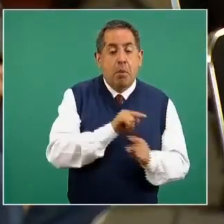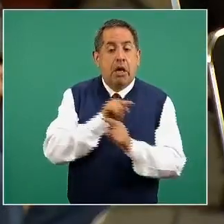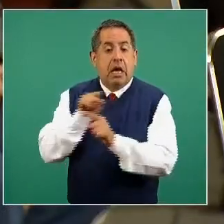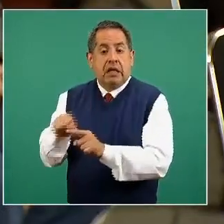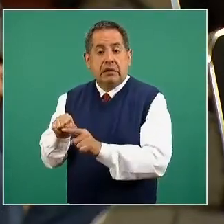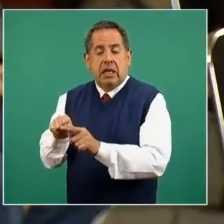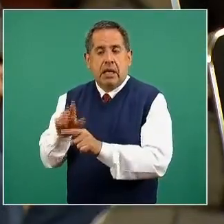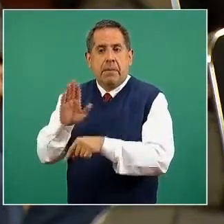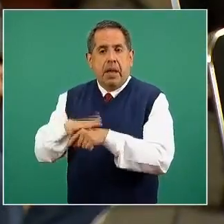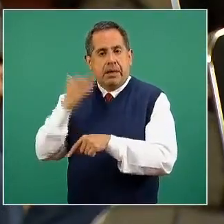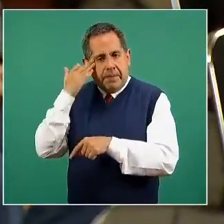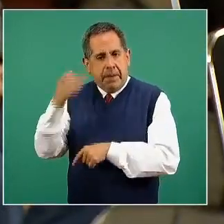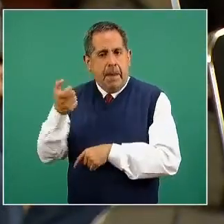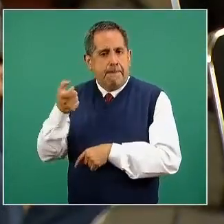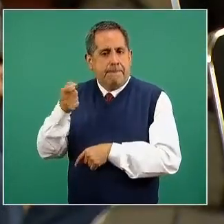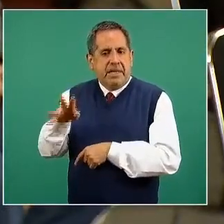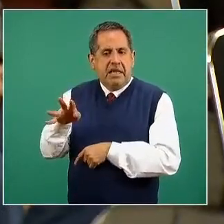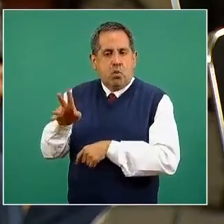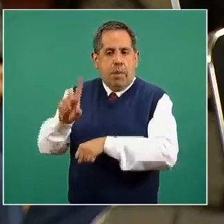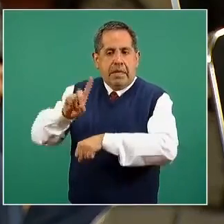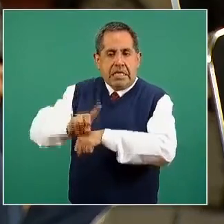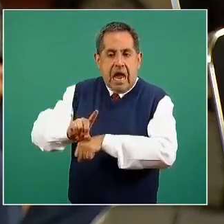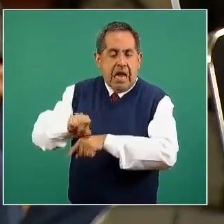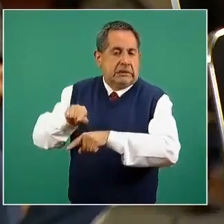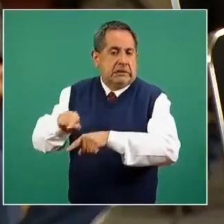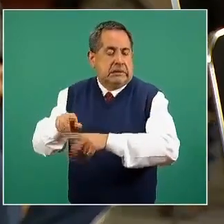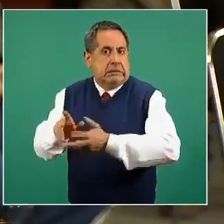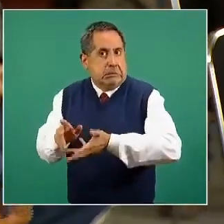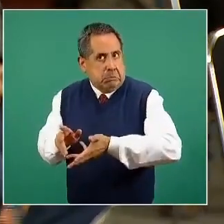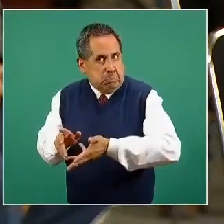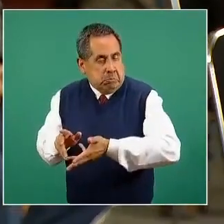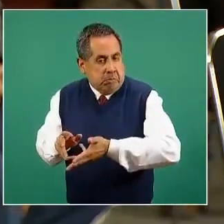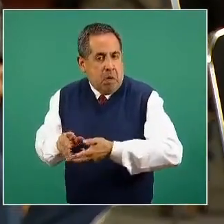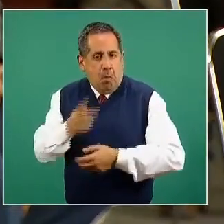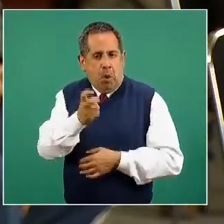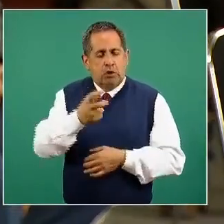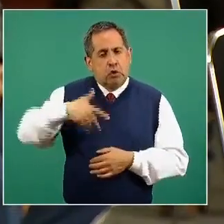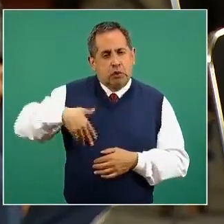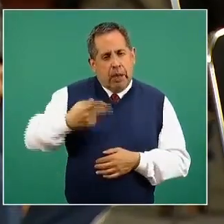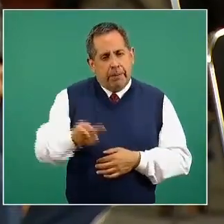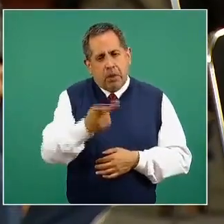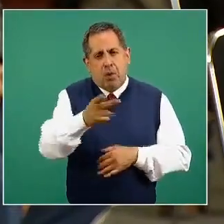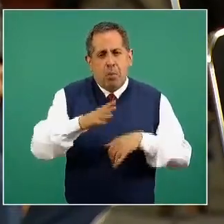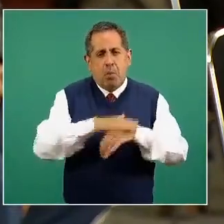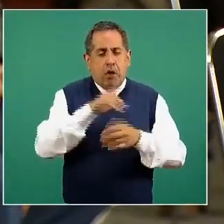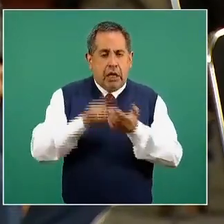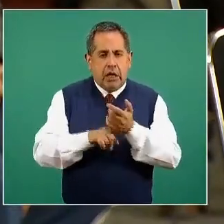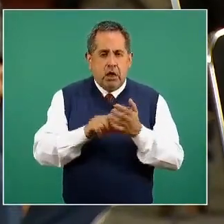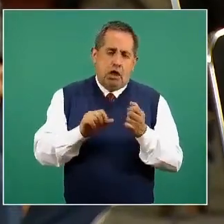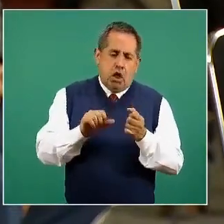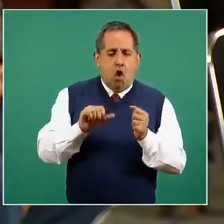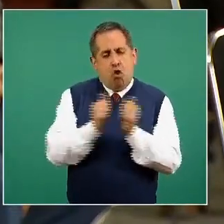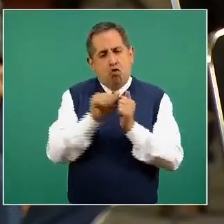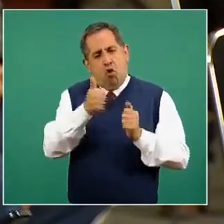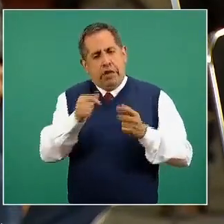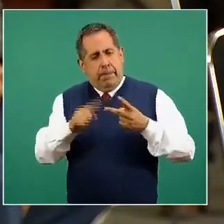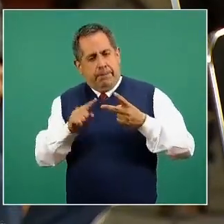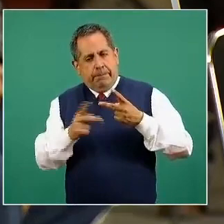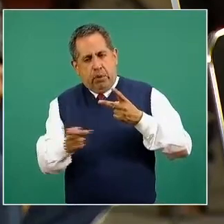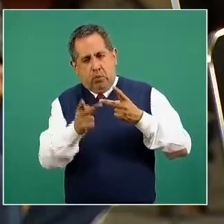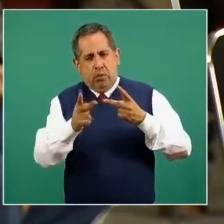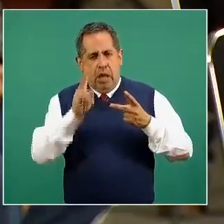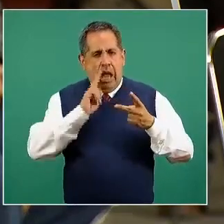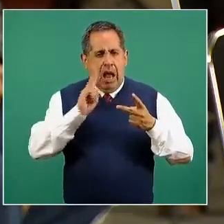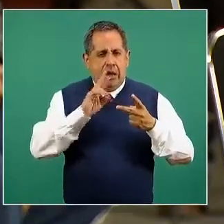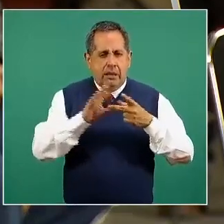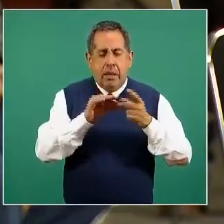29 días. De hecho, por eso le formulé la pregunta porque venía con otra pregunta y espera nada más